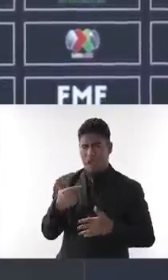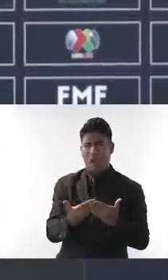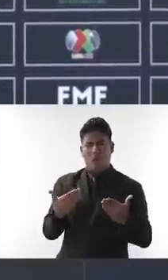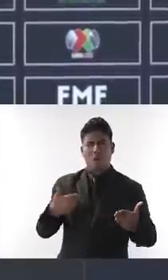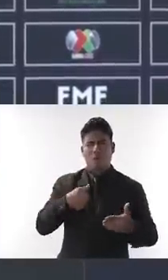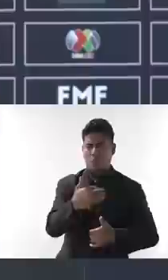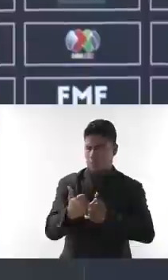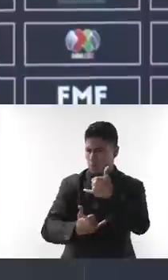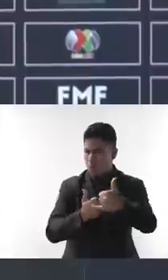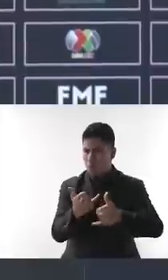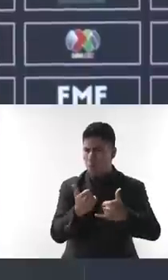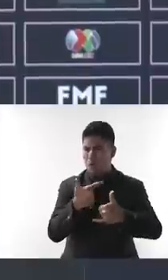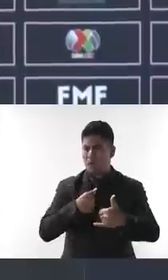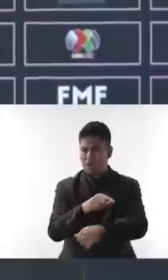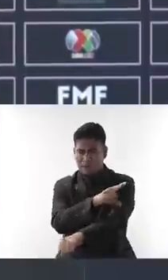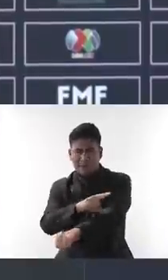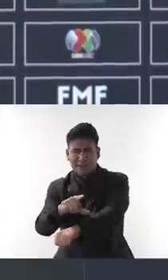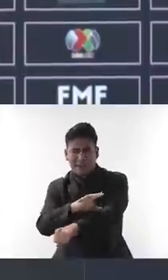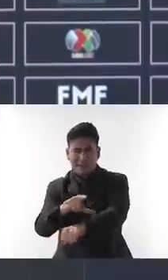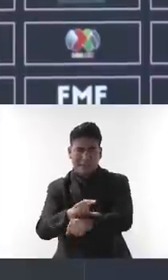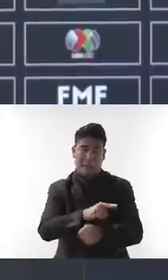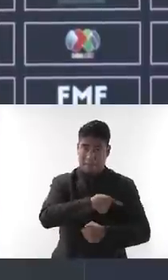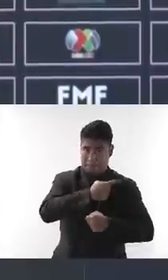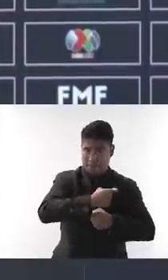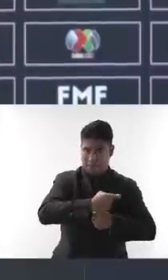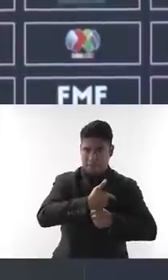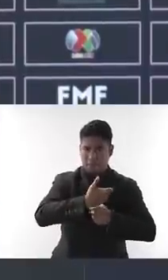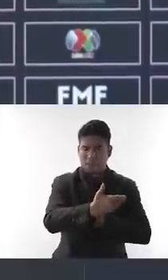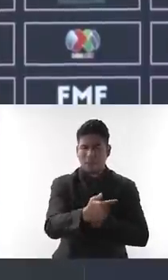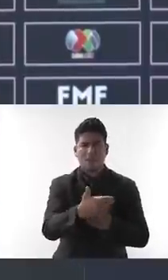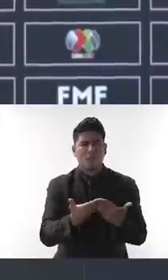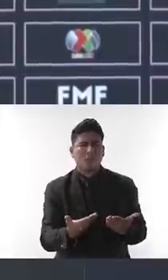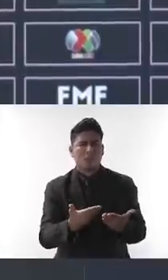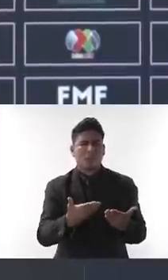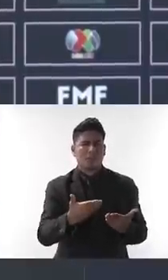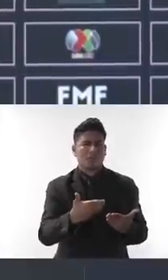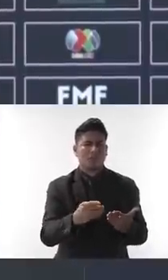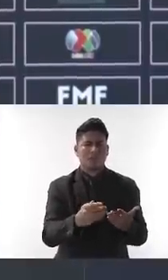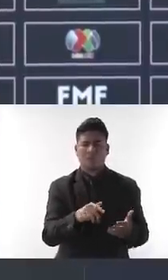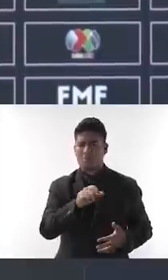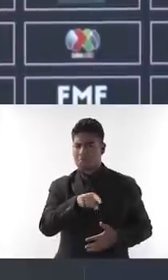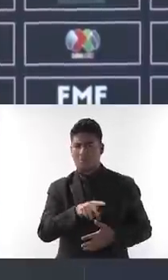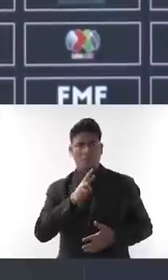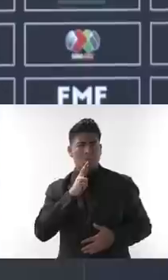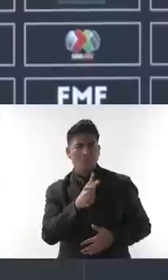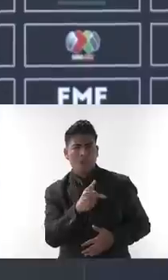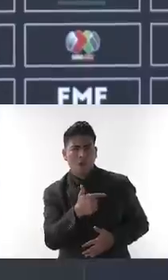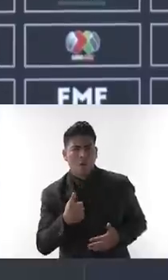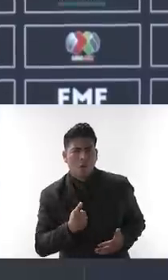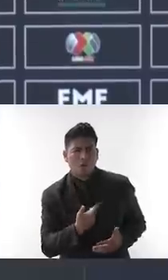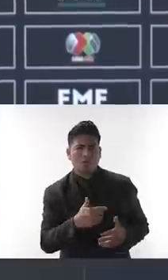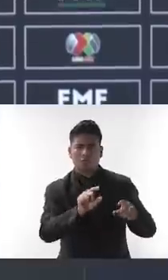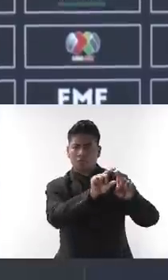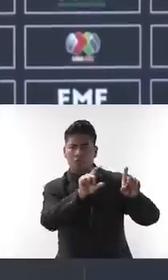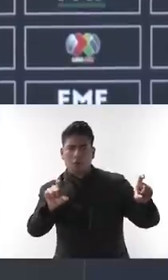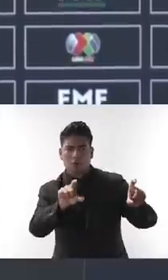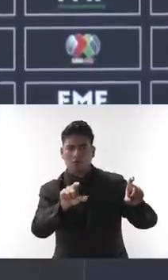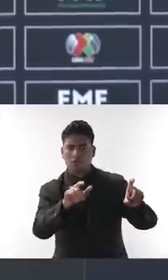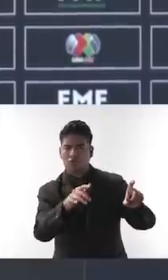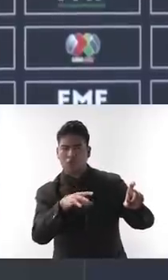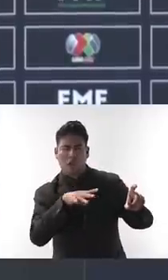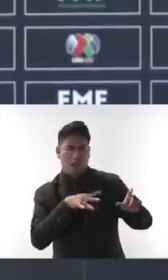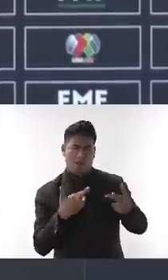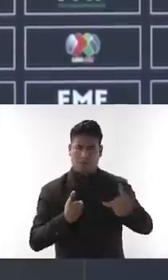liguillas, ¿qué se jugaría entonces en la primera liguilla si no es el título, Miquel? Tendrías, y